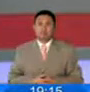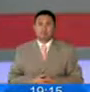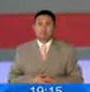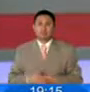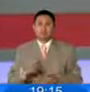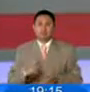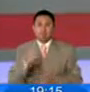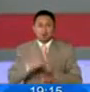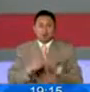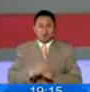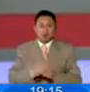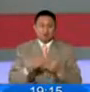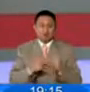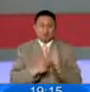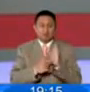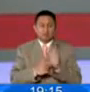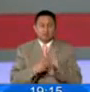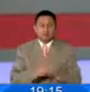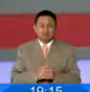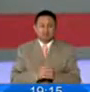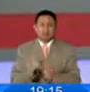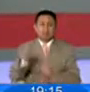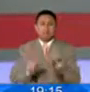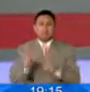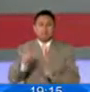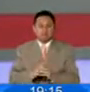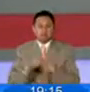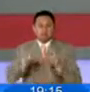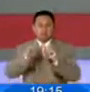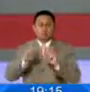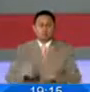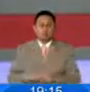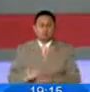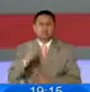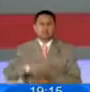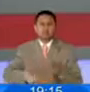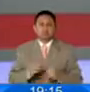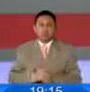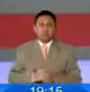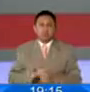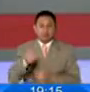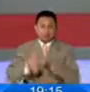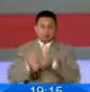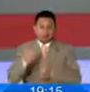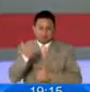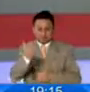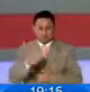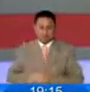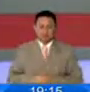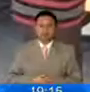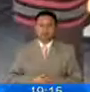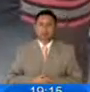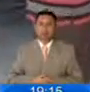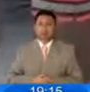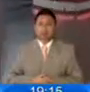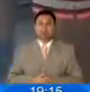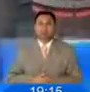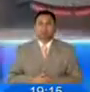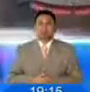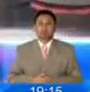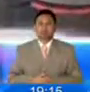Superado el problema técnico, vamos a revisar las expectativas y las peticiones que tienen los ciudadanos ecuatorianos a los presidenciales. Vamos. Los